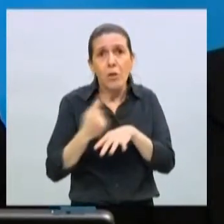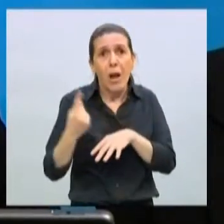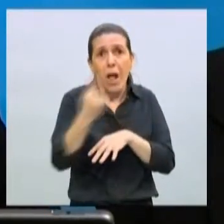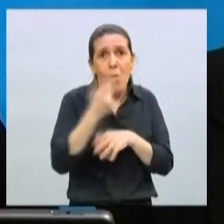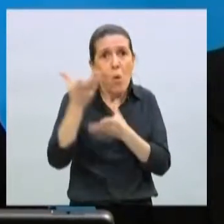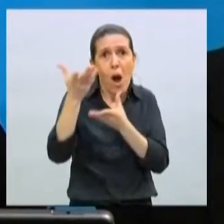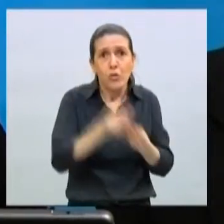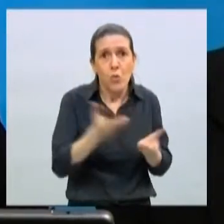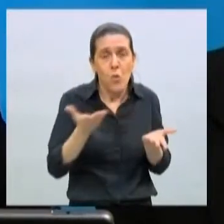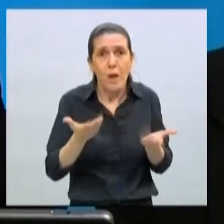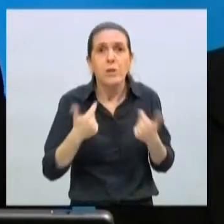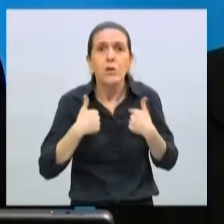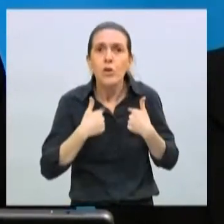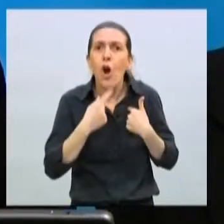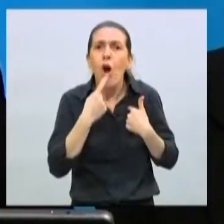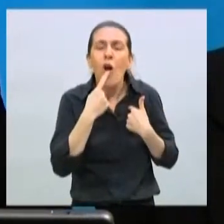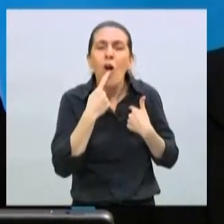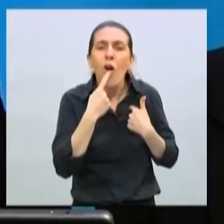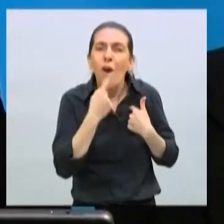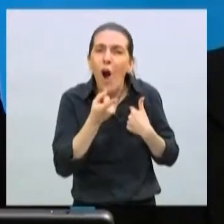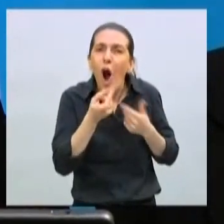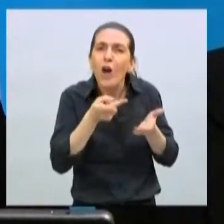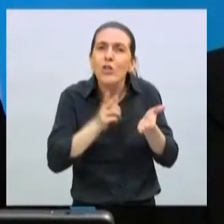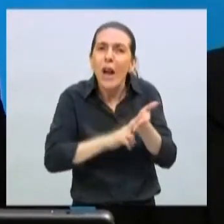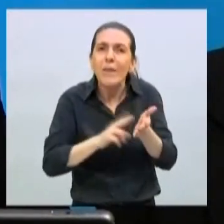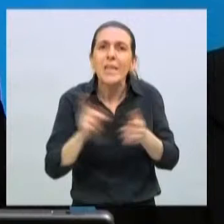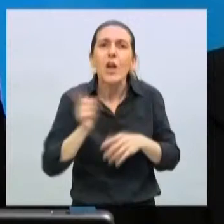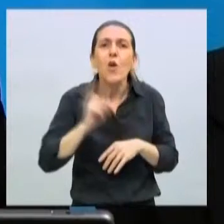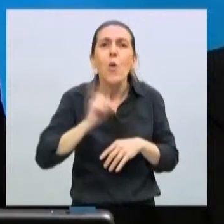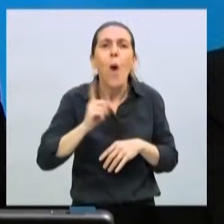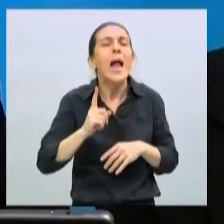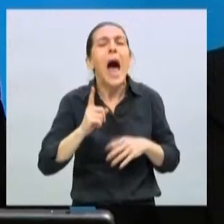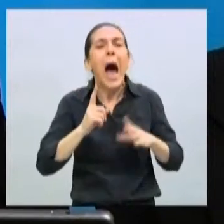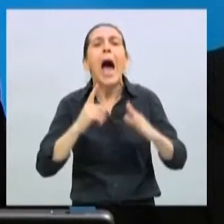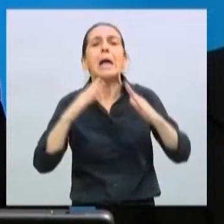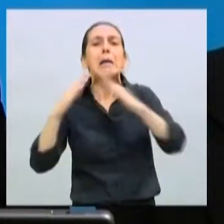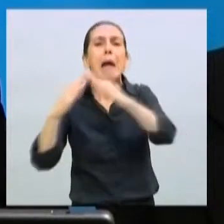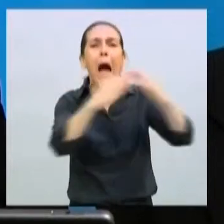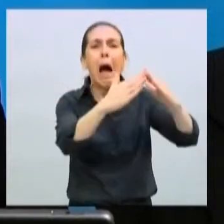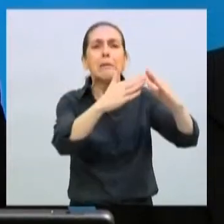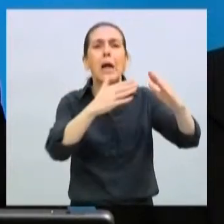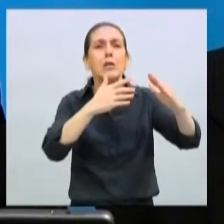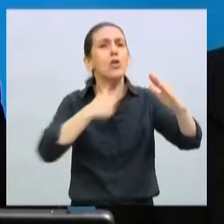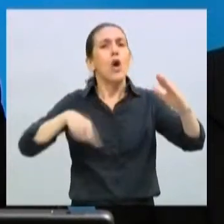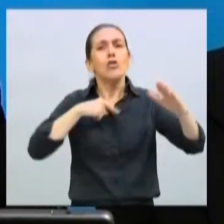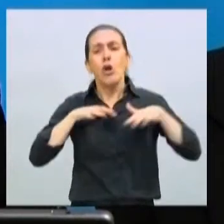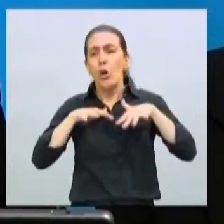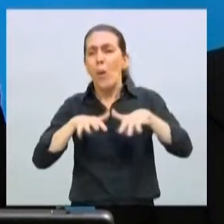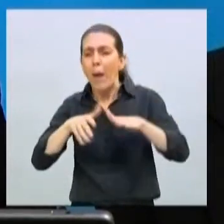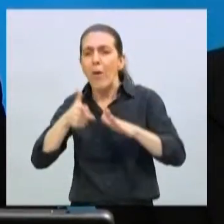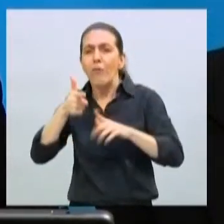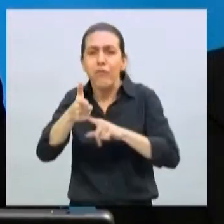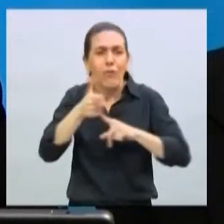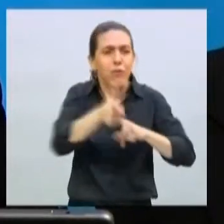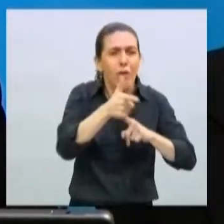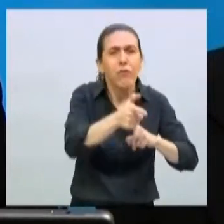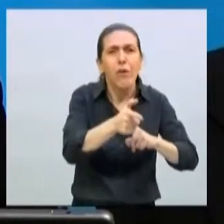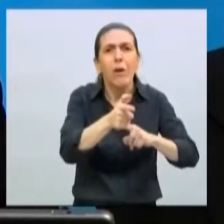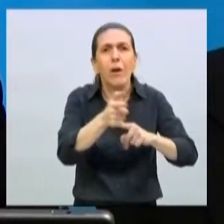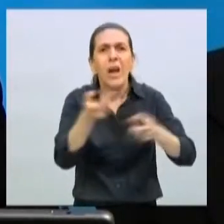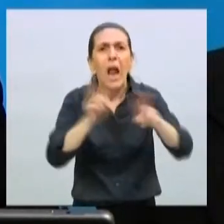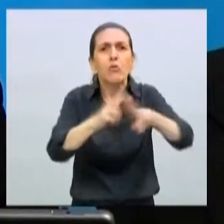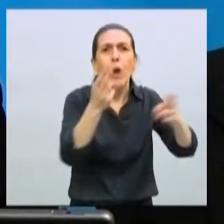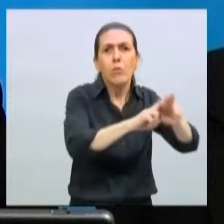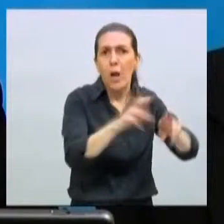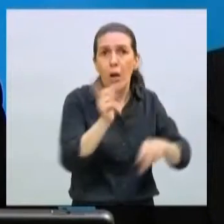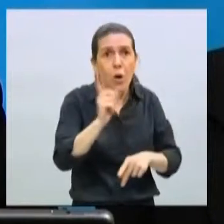insisto, acá no le soldamos la puerta a la gente para que no salga de su casa. La gente eligió cuidarse quedándose en